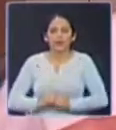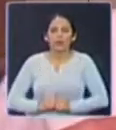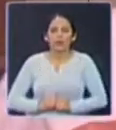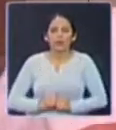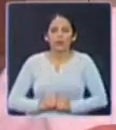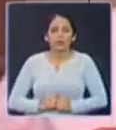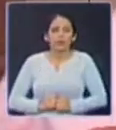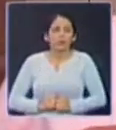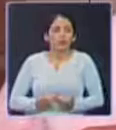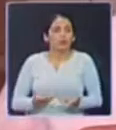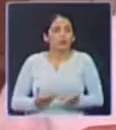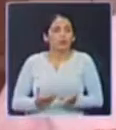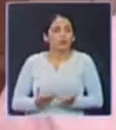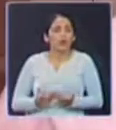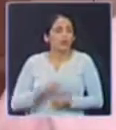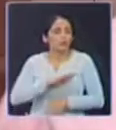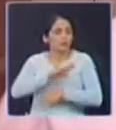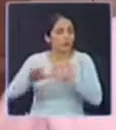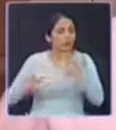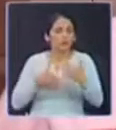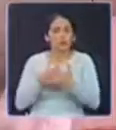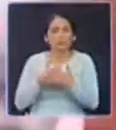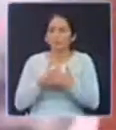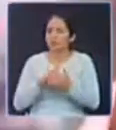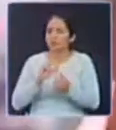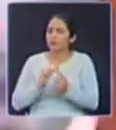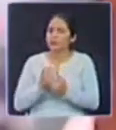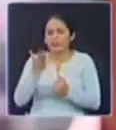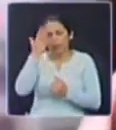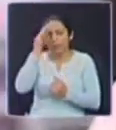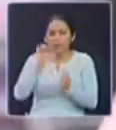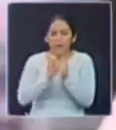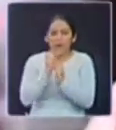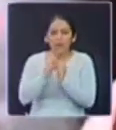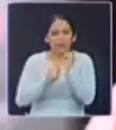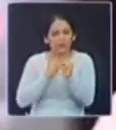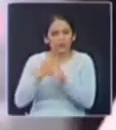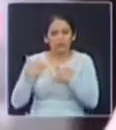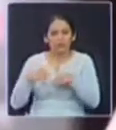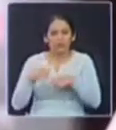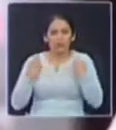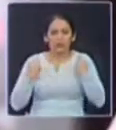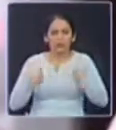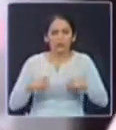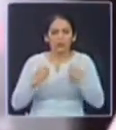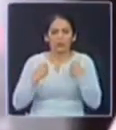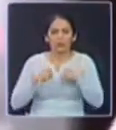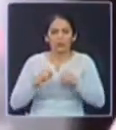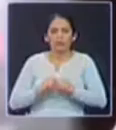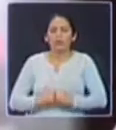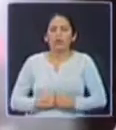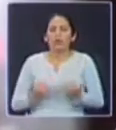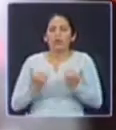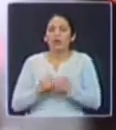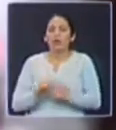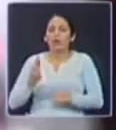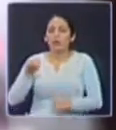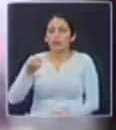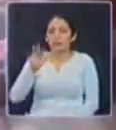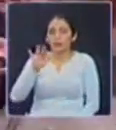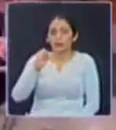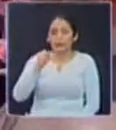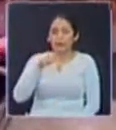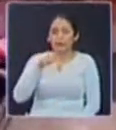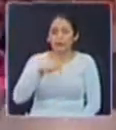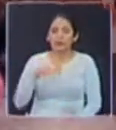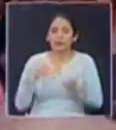también las mismas exigencias que todos los años. Por otro lado, Matías Dufar, jugador del Delfín, también viajó a su país de origen, Uruguay.